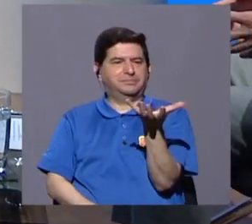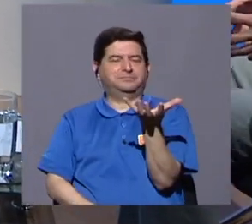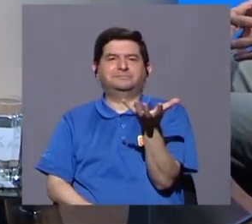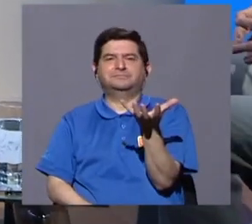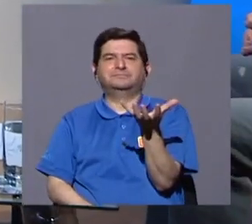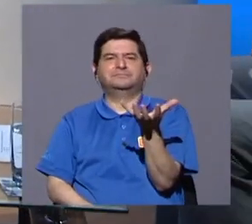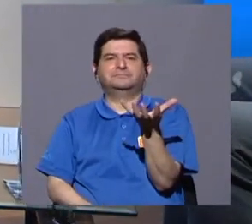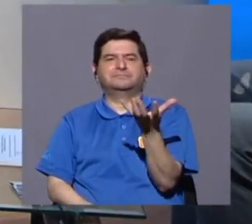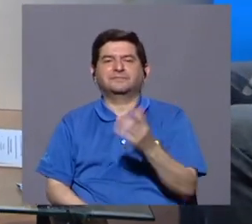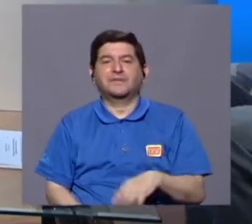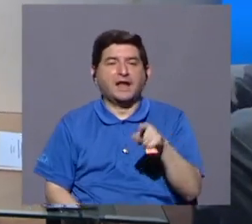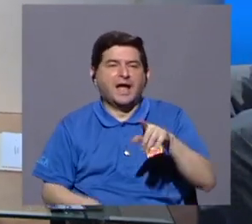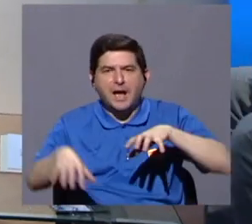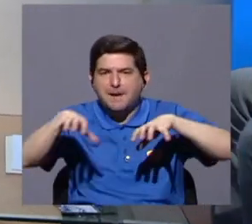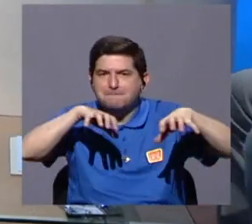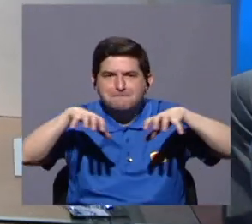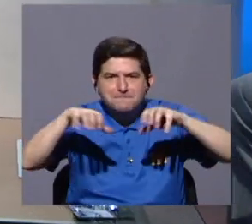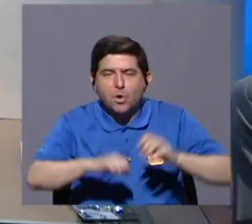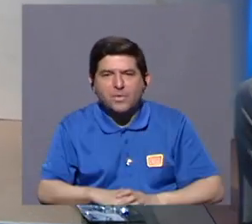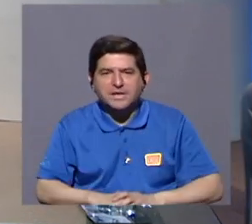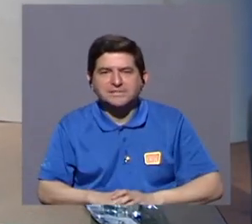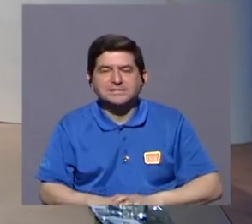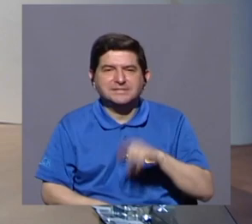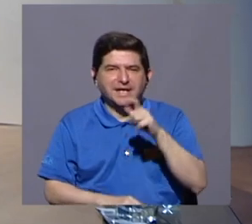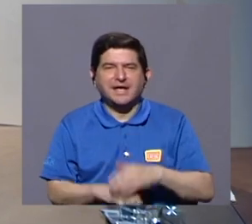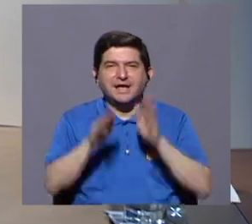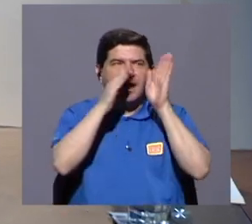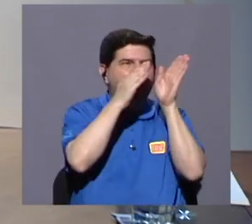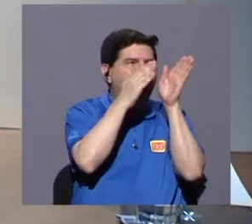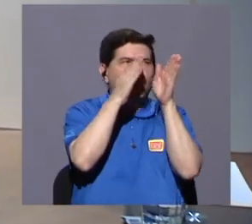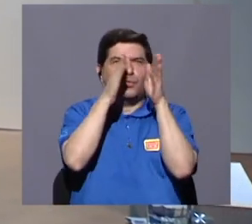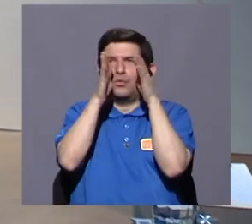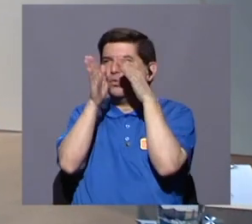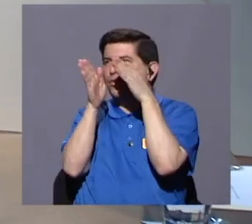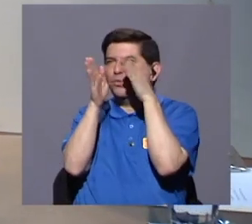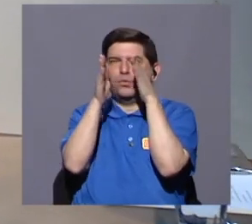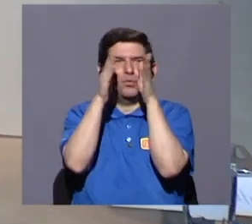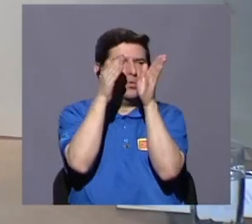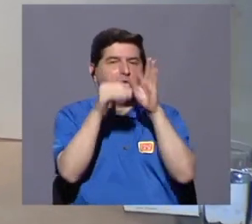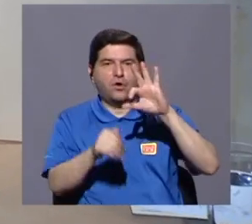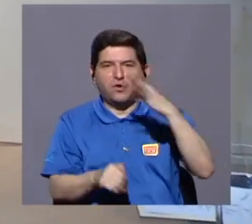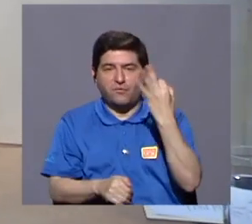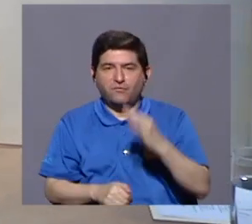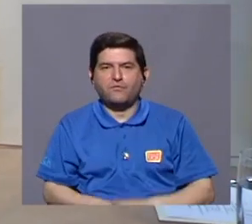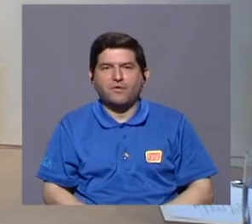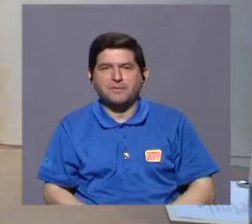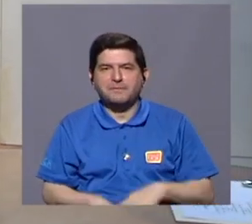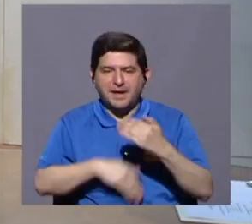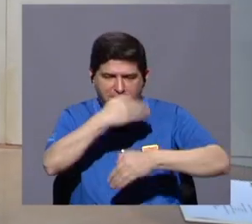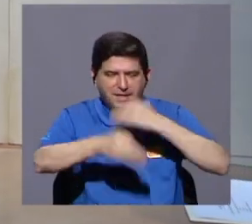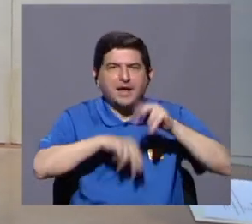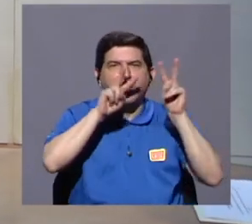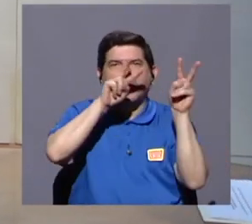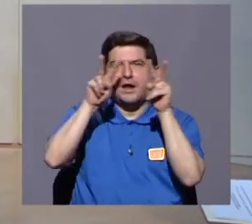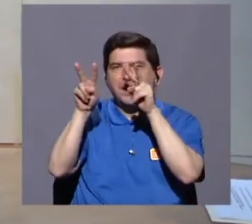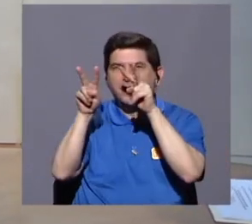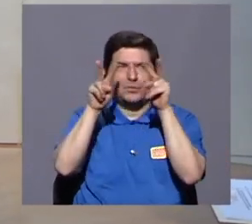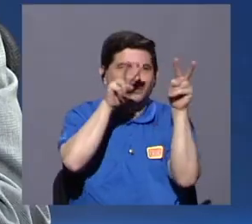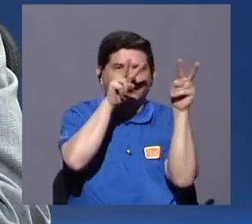estaba y lo que se movía era el foco este y así era como se hacían las observaciones en los